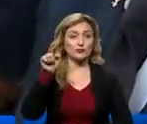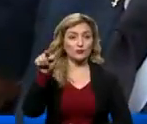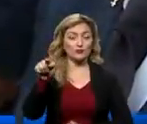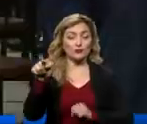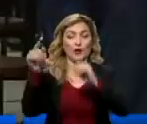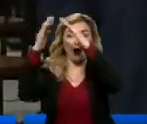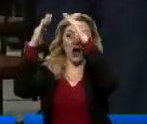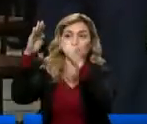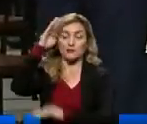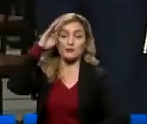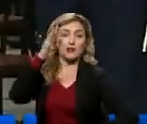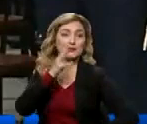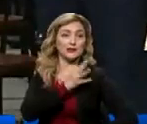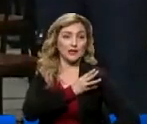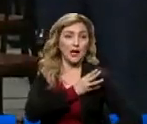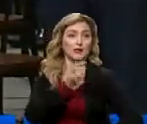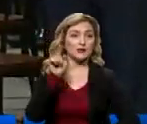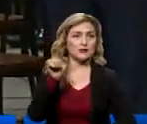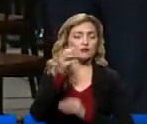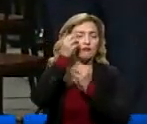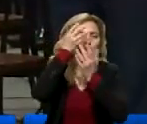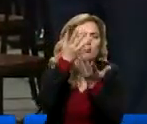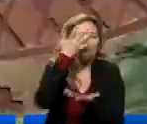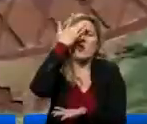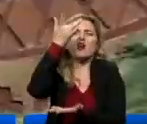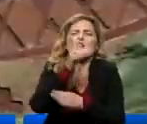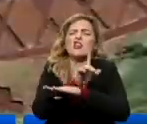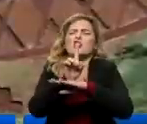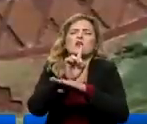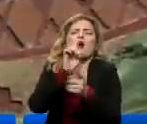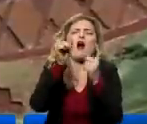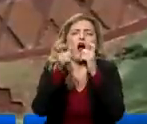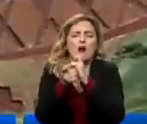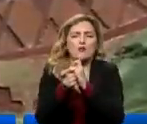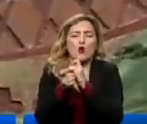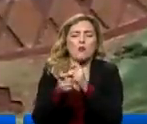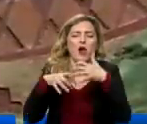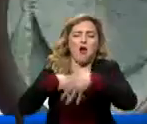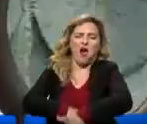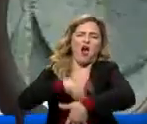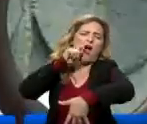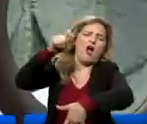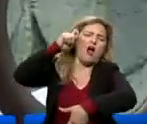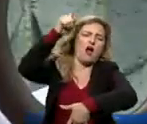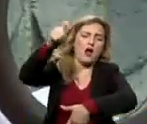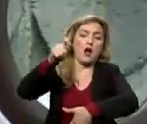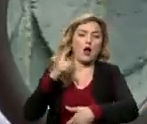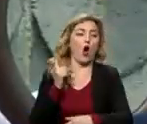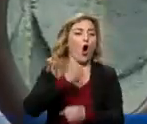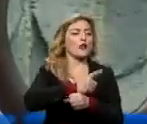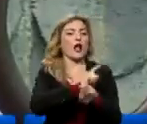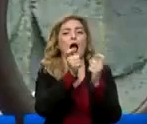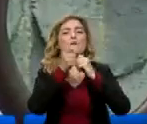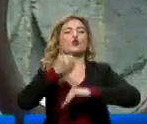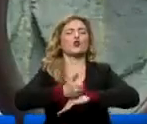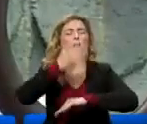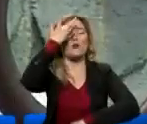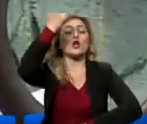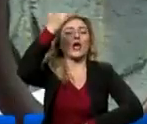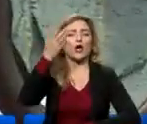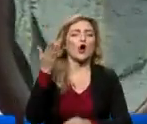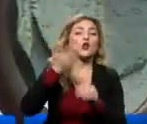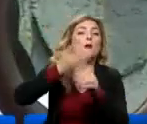Recoleta, reveló por qué solicitó el cambio en la cúpula pocos días después de la crisis. Objetivo concreto, afrontar